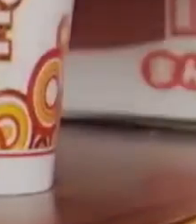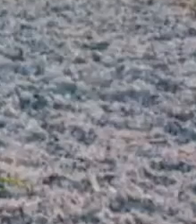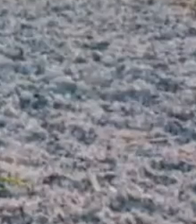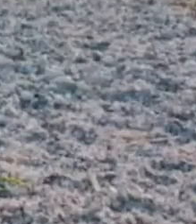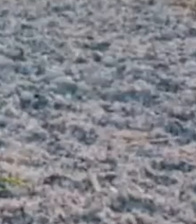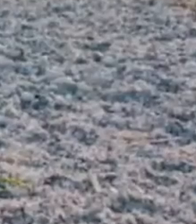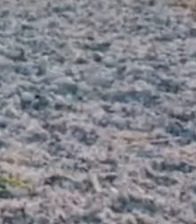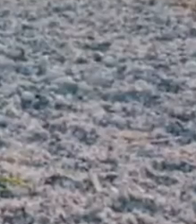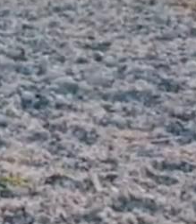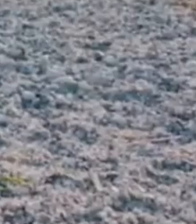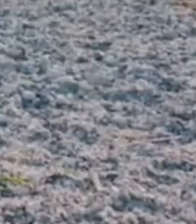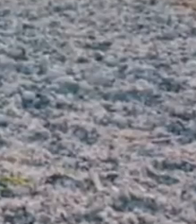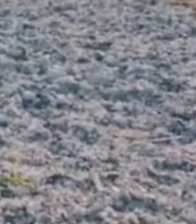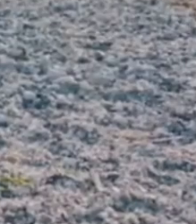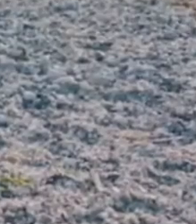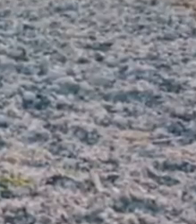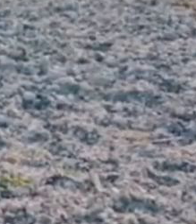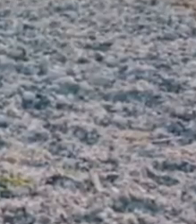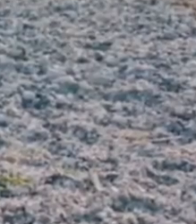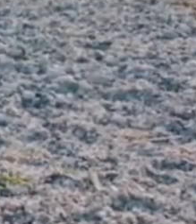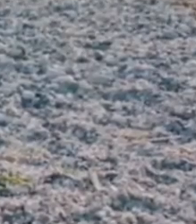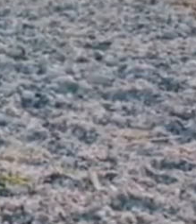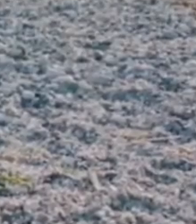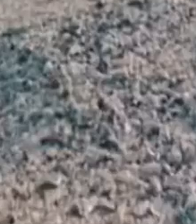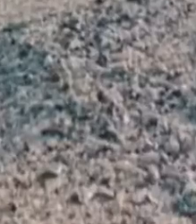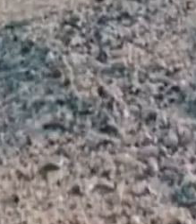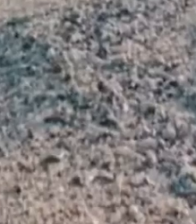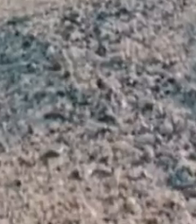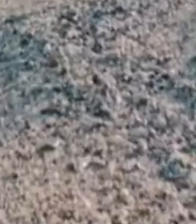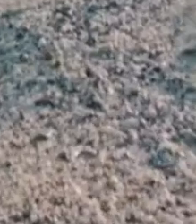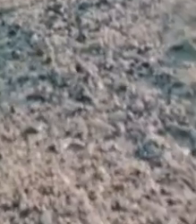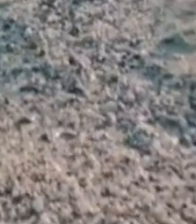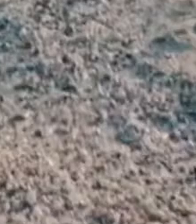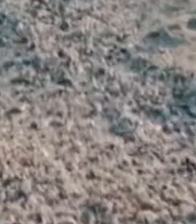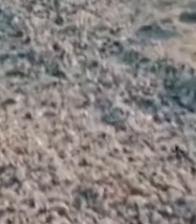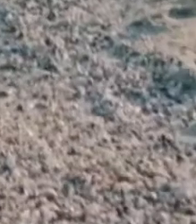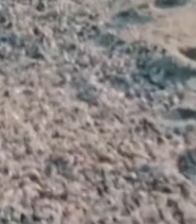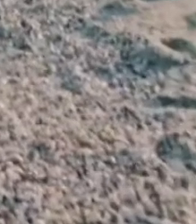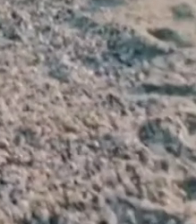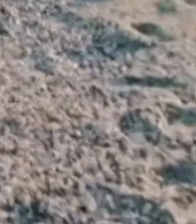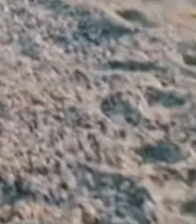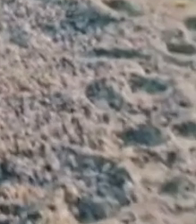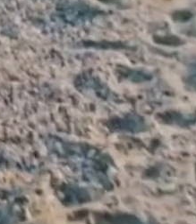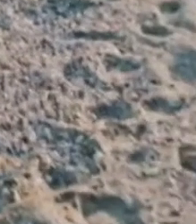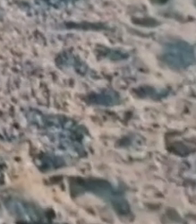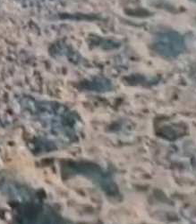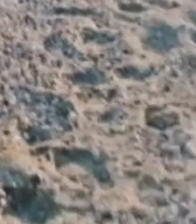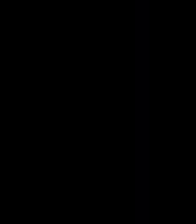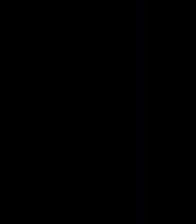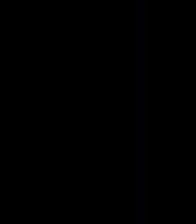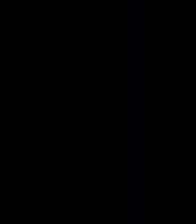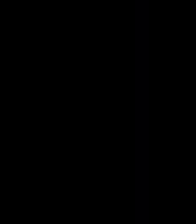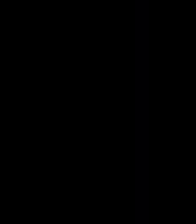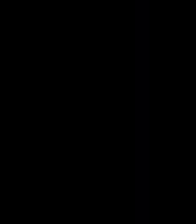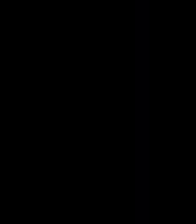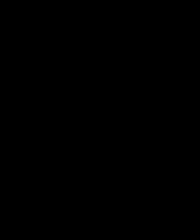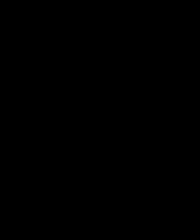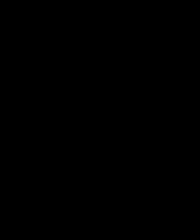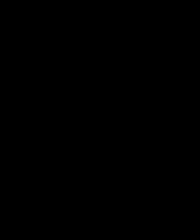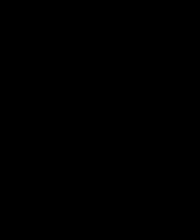todos! Manpuku, barriga llena. De lunes a viernes a las 2 de la tarde. En 13, Costa